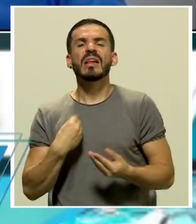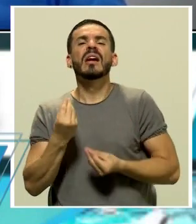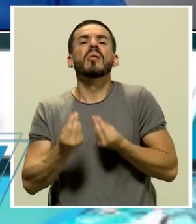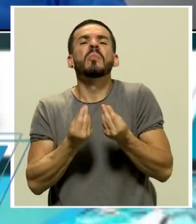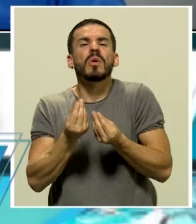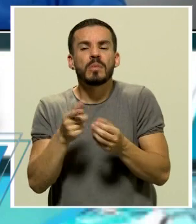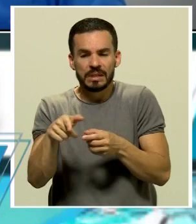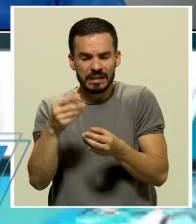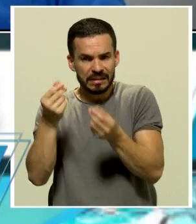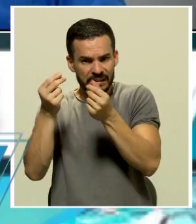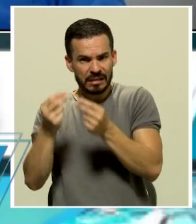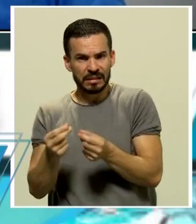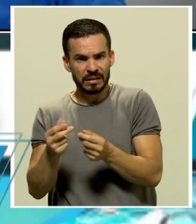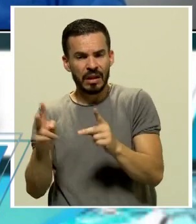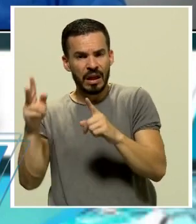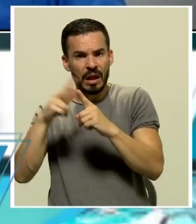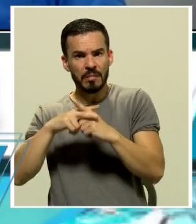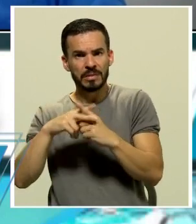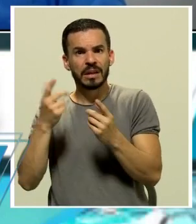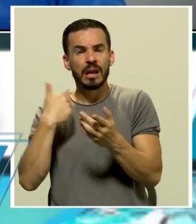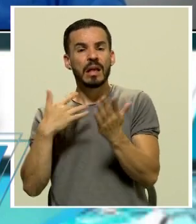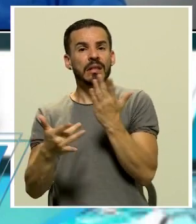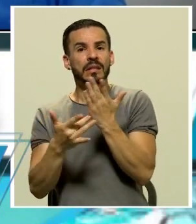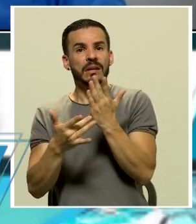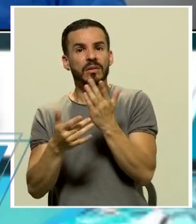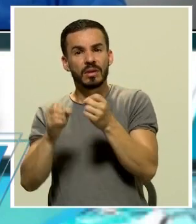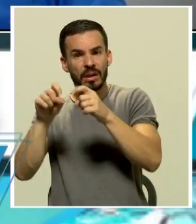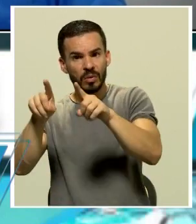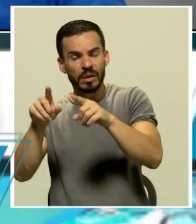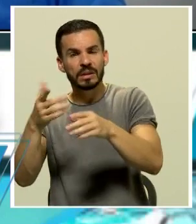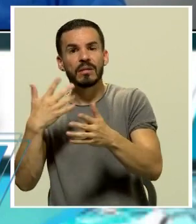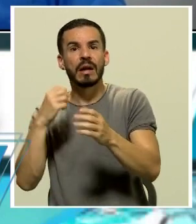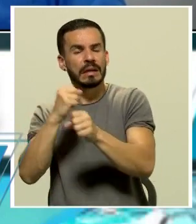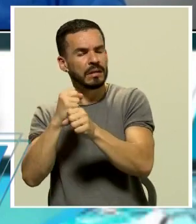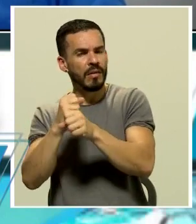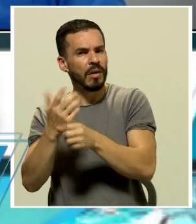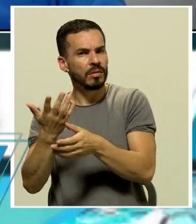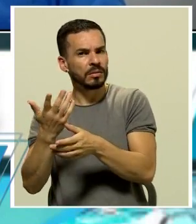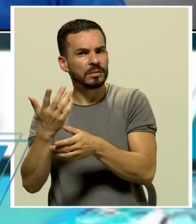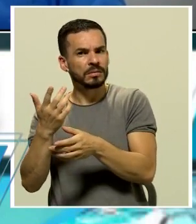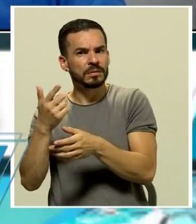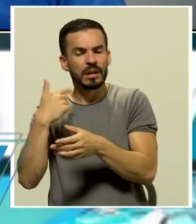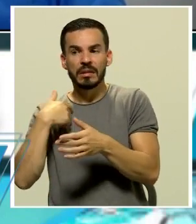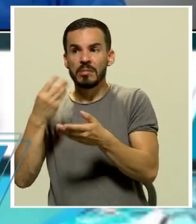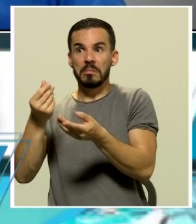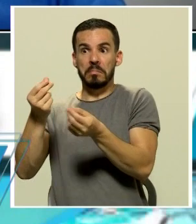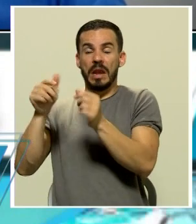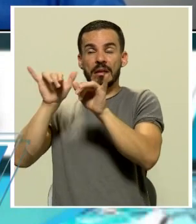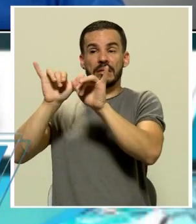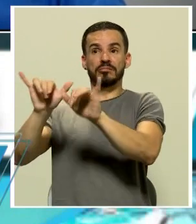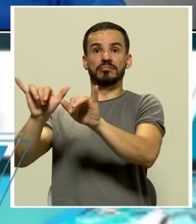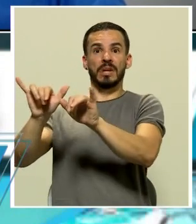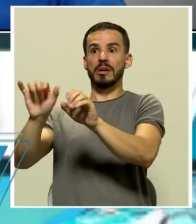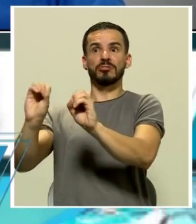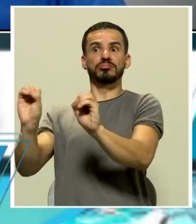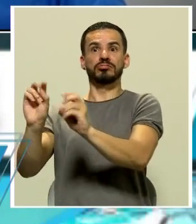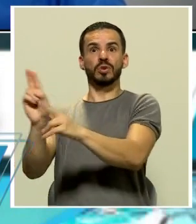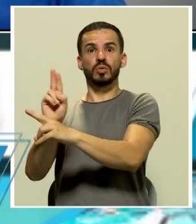hacer con ese dinero aplicado a tecnología educativa y laboral? Un dinero que está ahí parqueado sin